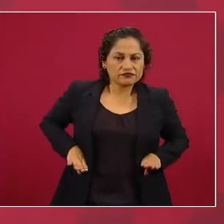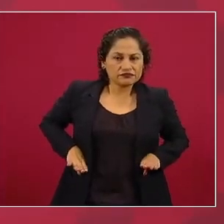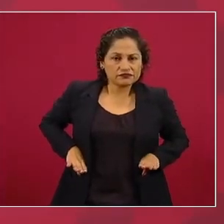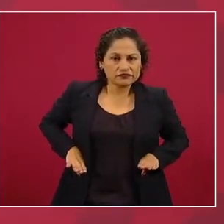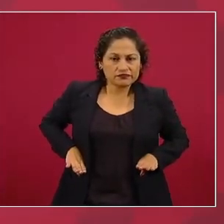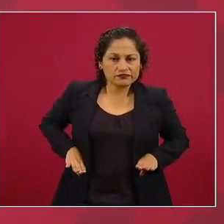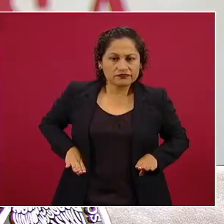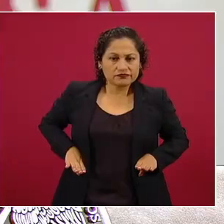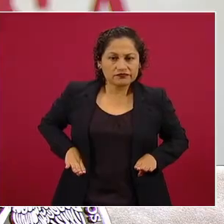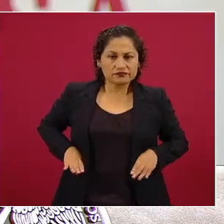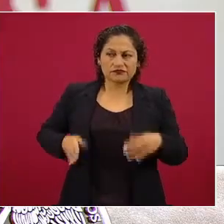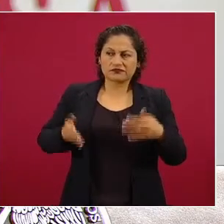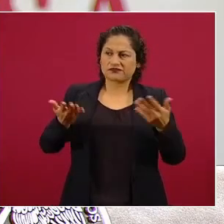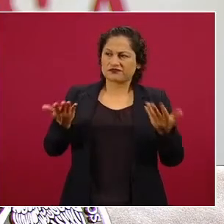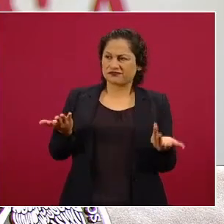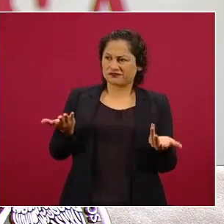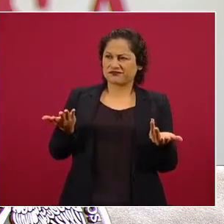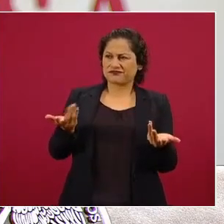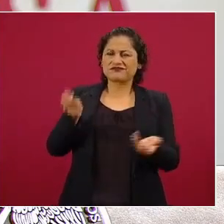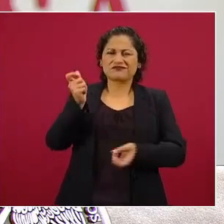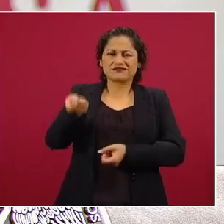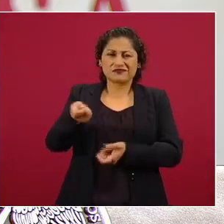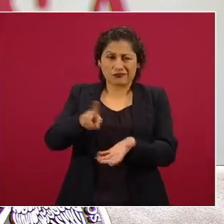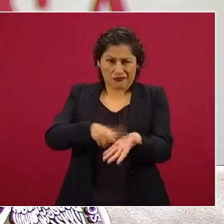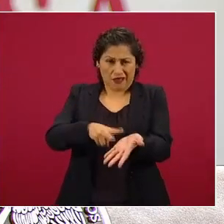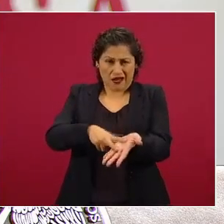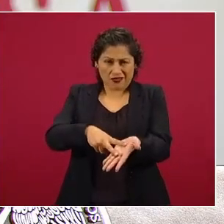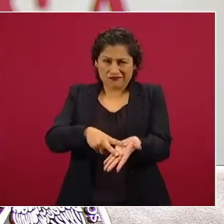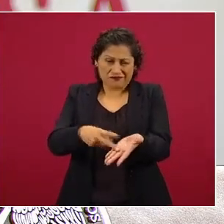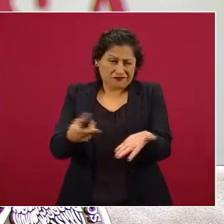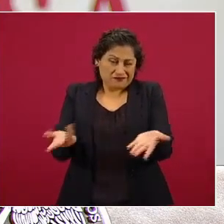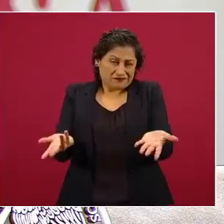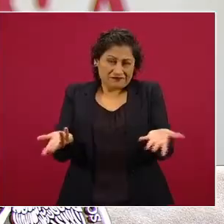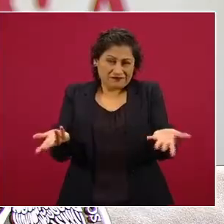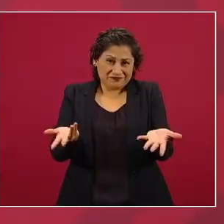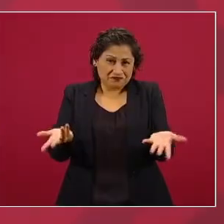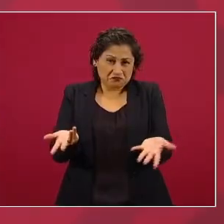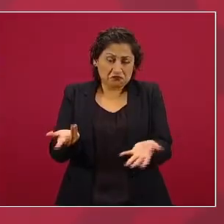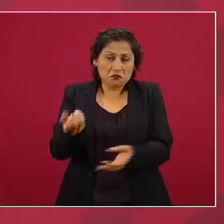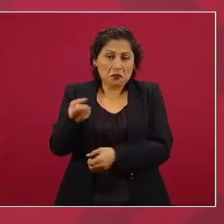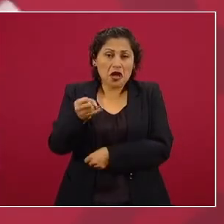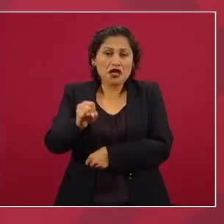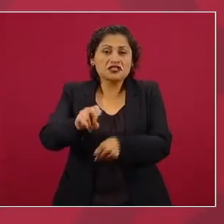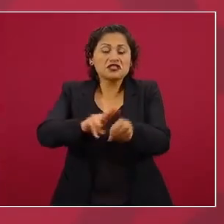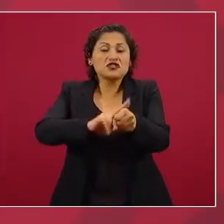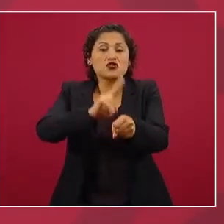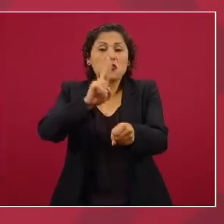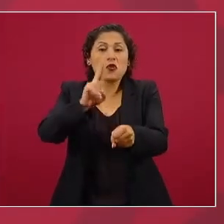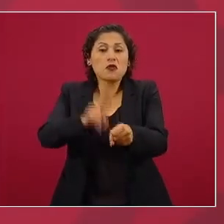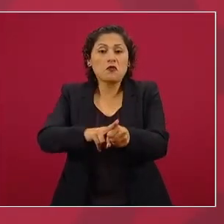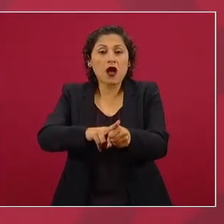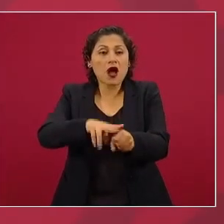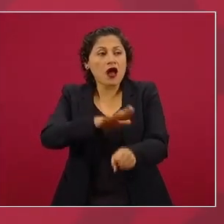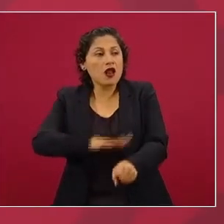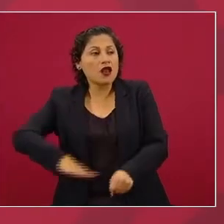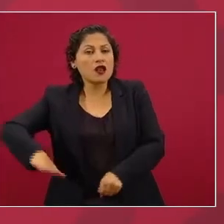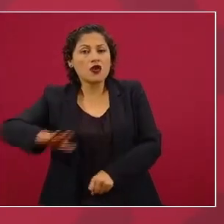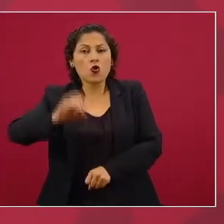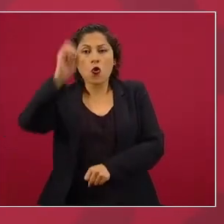tiene mucho efecto. Además, es parte, pues, de la vida democrática del país.